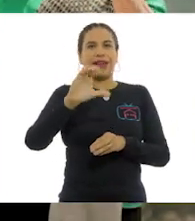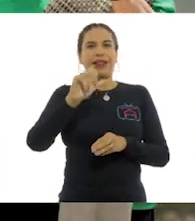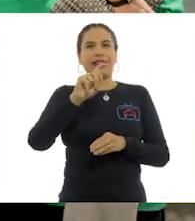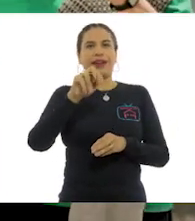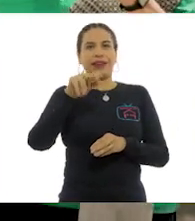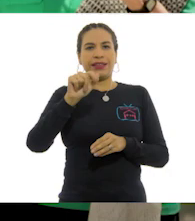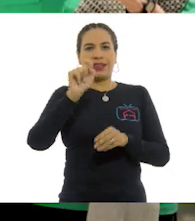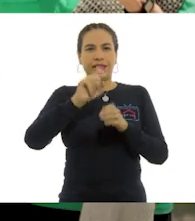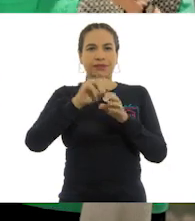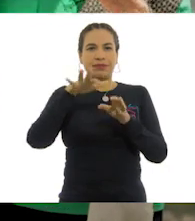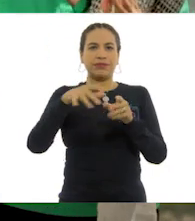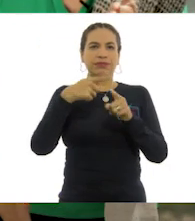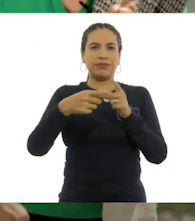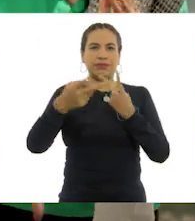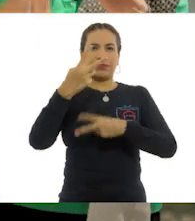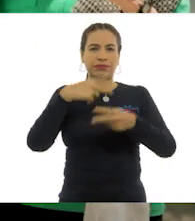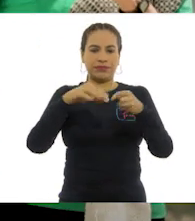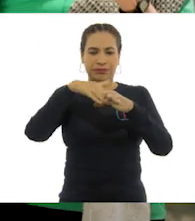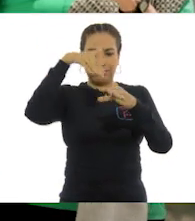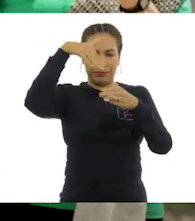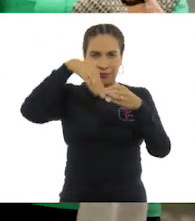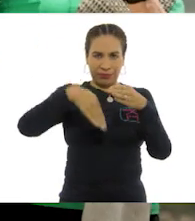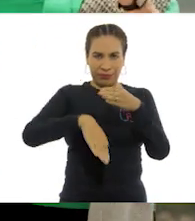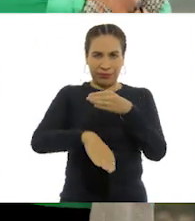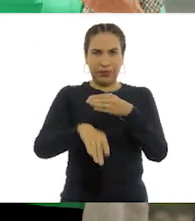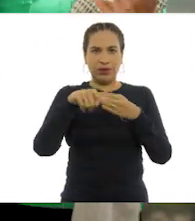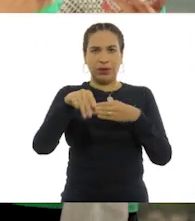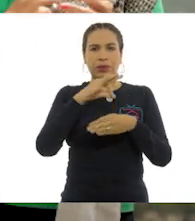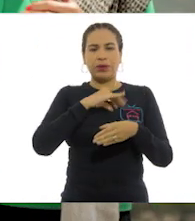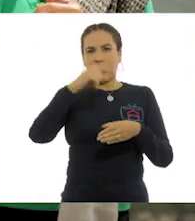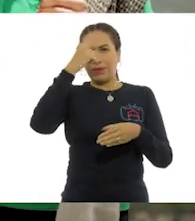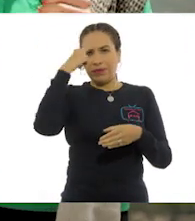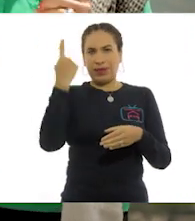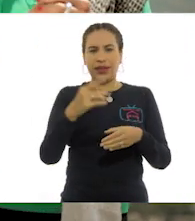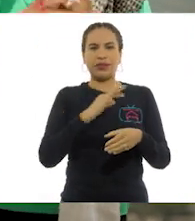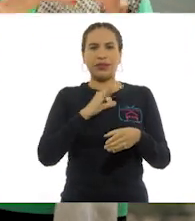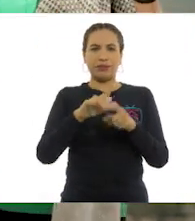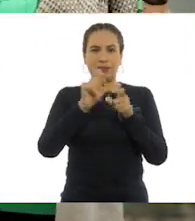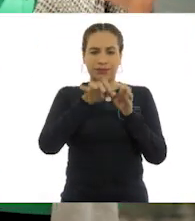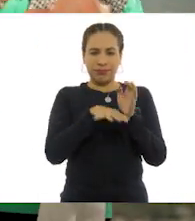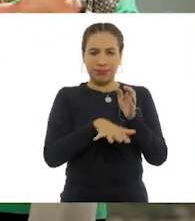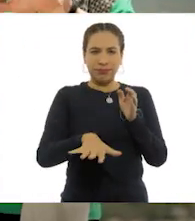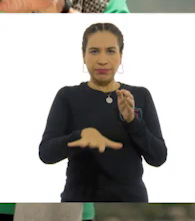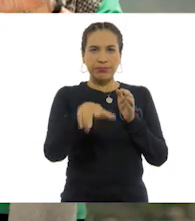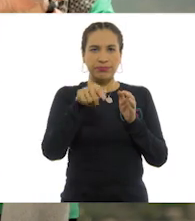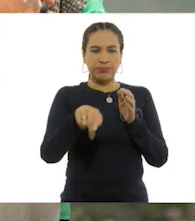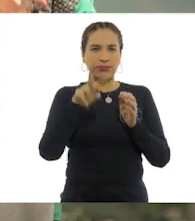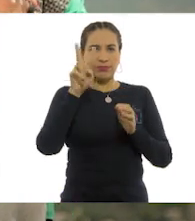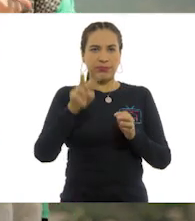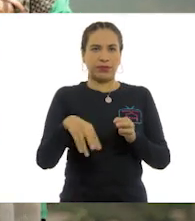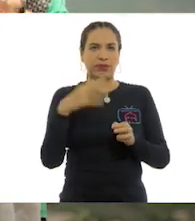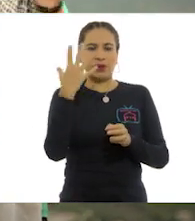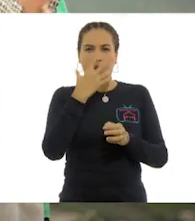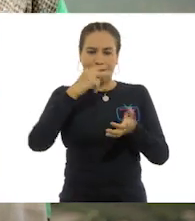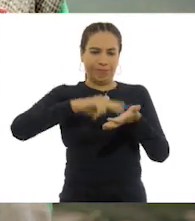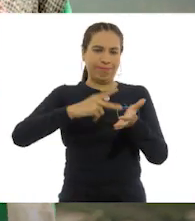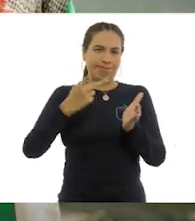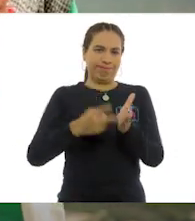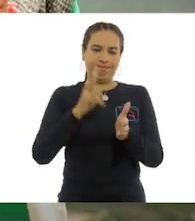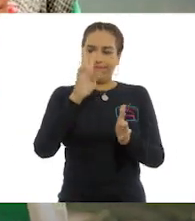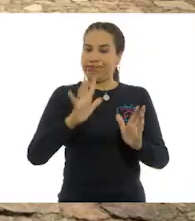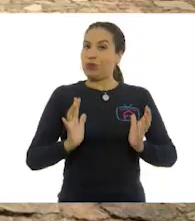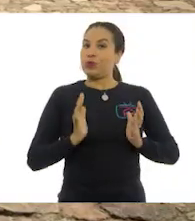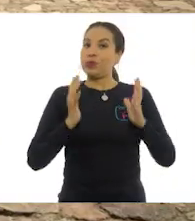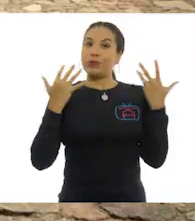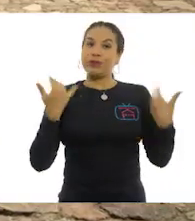fíjense nada más, va a rellenar un barranco para poder facilitar la construcción del acueducto. Es realmente una obra de ingeniería